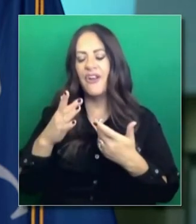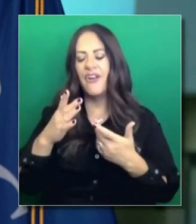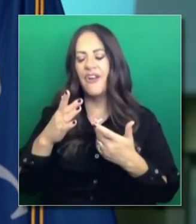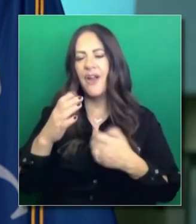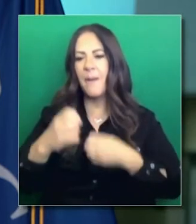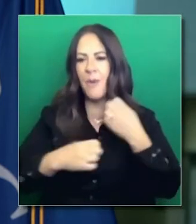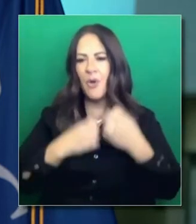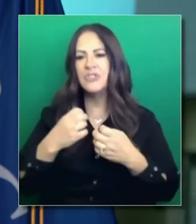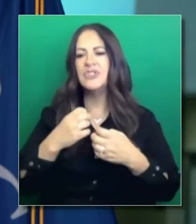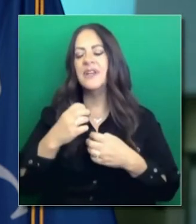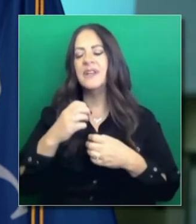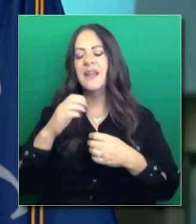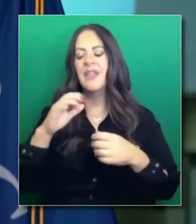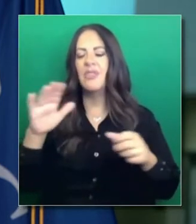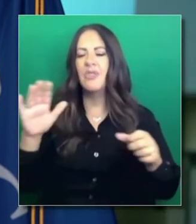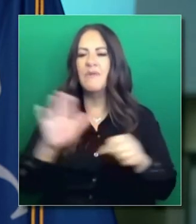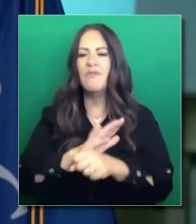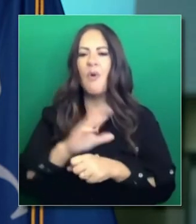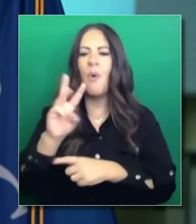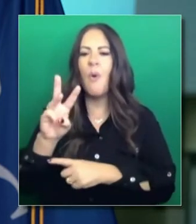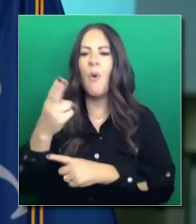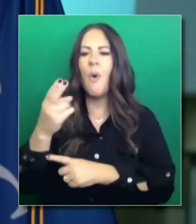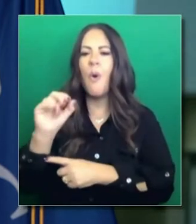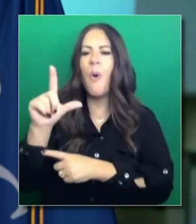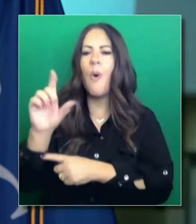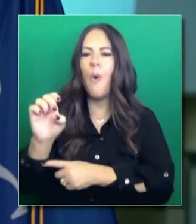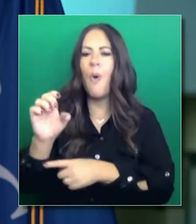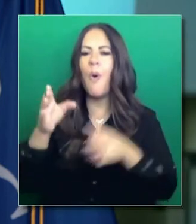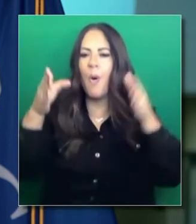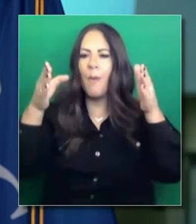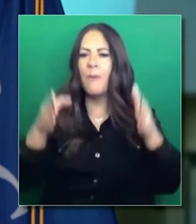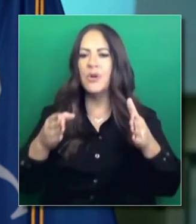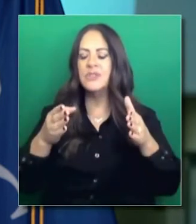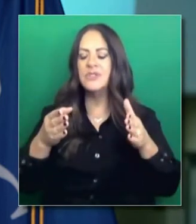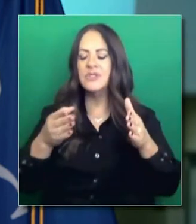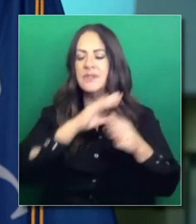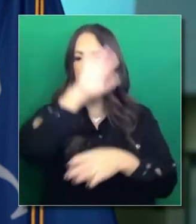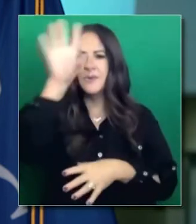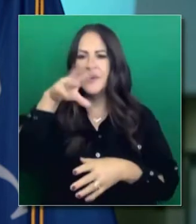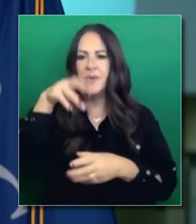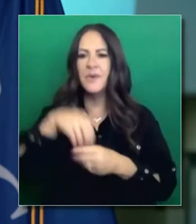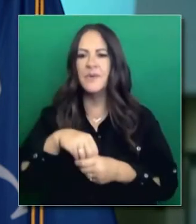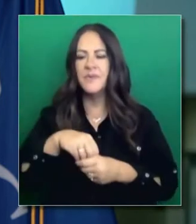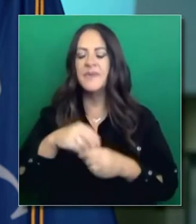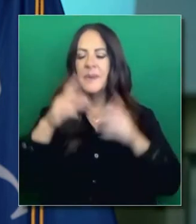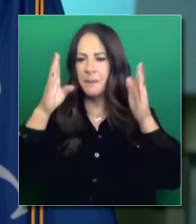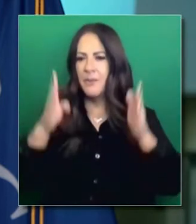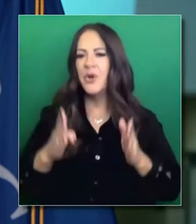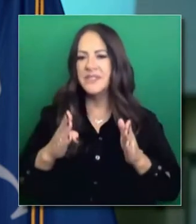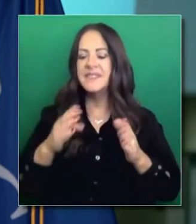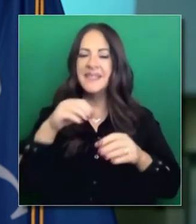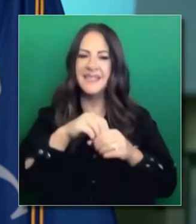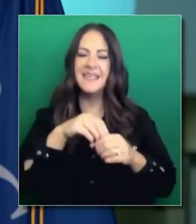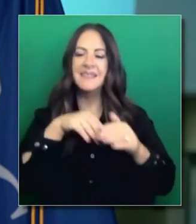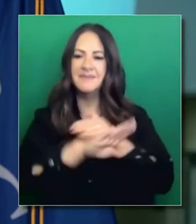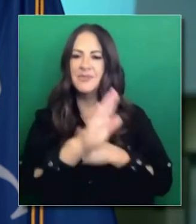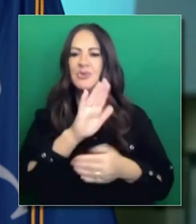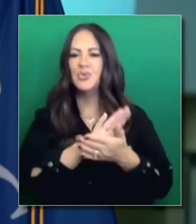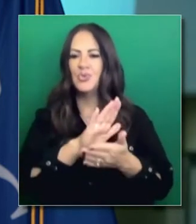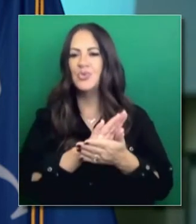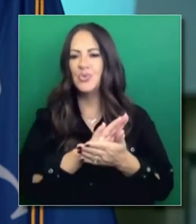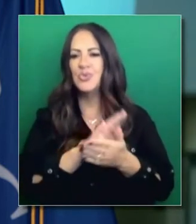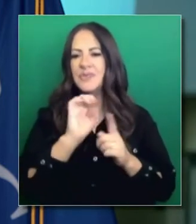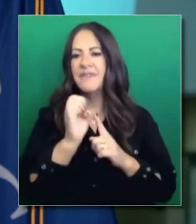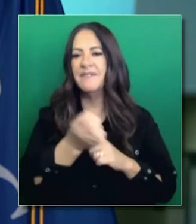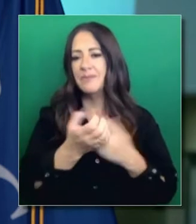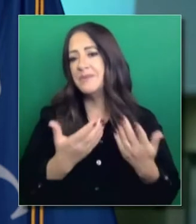educativo, de recibir datos, sino el desarrollo de la persona completa que se lleva a cabo en ese ambiente de